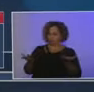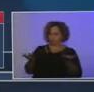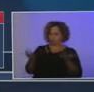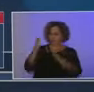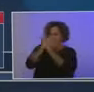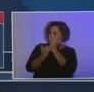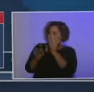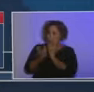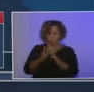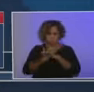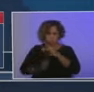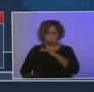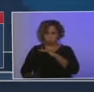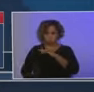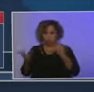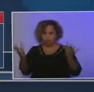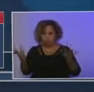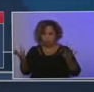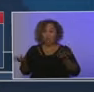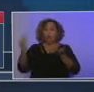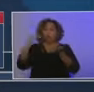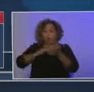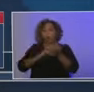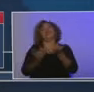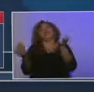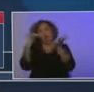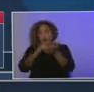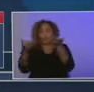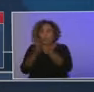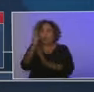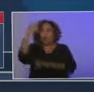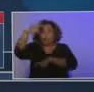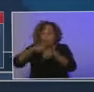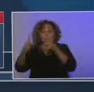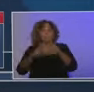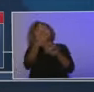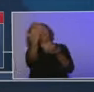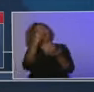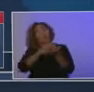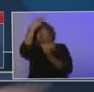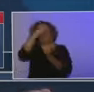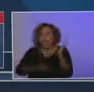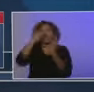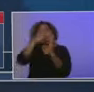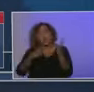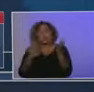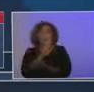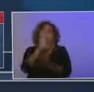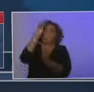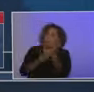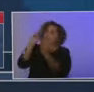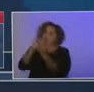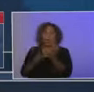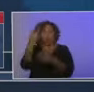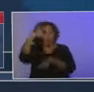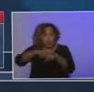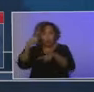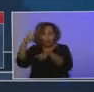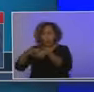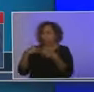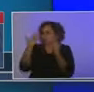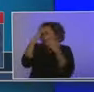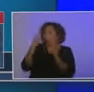esas listas desaparecieron y se ha tenido que repetir el proceso cuatro veces. Y no sabemos cuántas casas necesitan ser reparadas. O